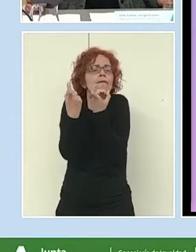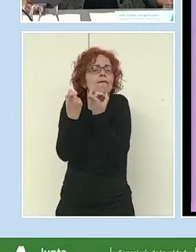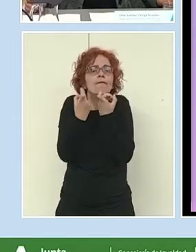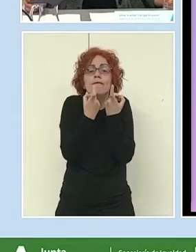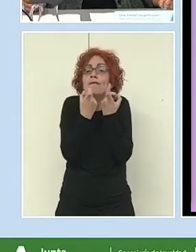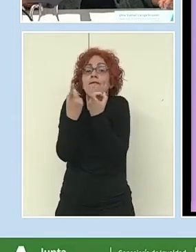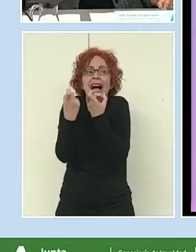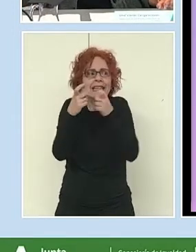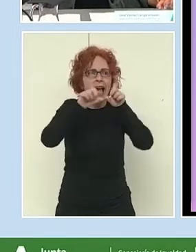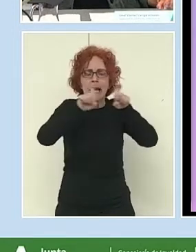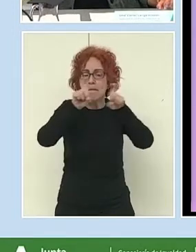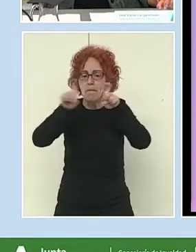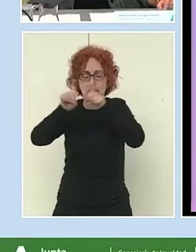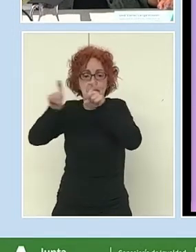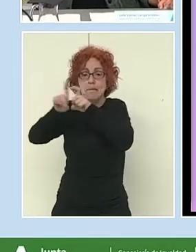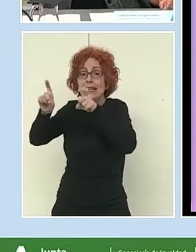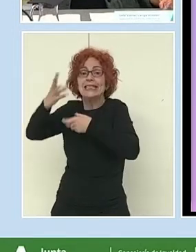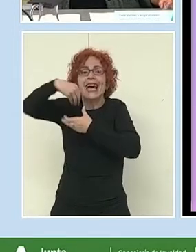para las empresas, ¿no?